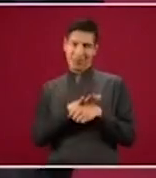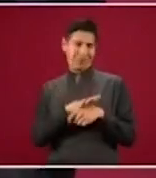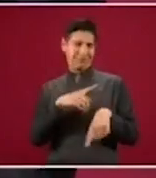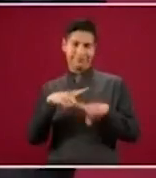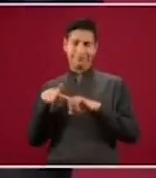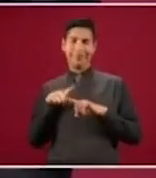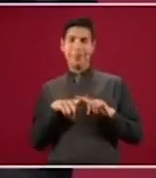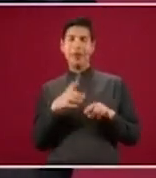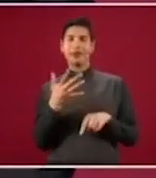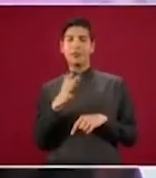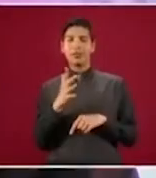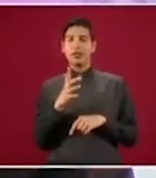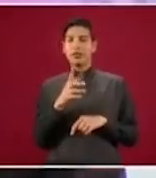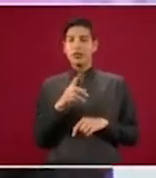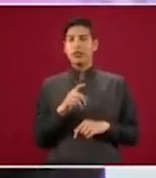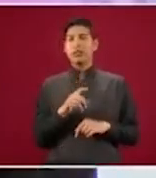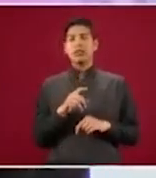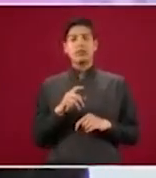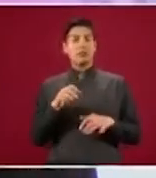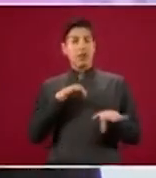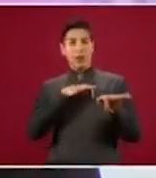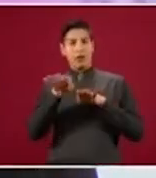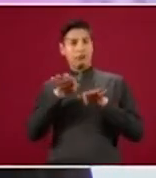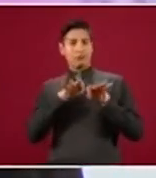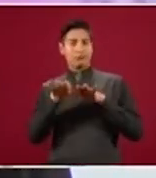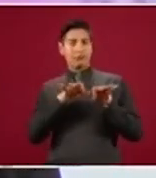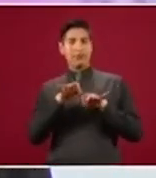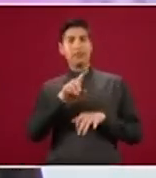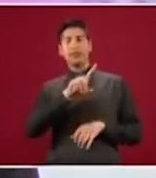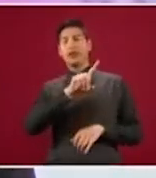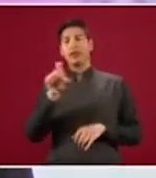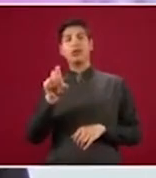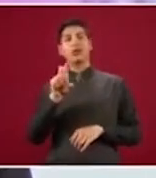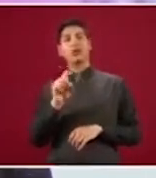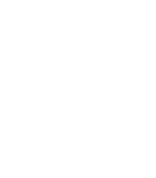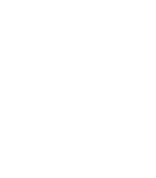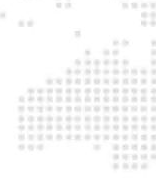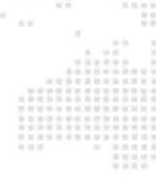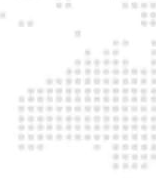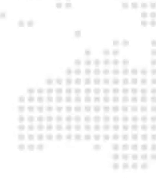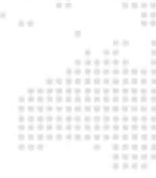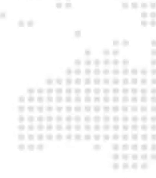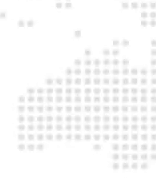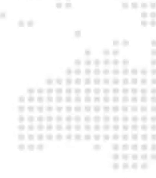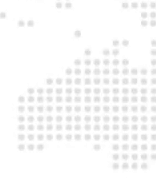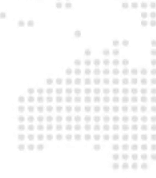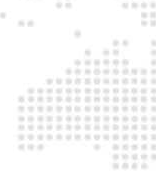86.368 trabajadoras y trabajadores van a ser basificados.